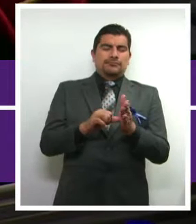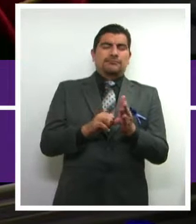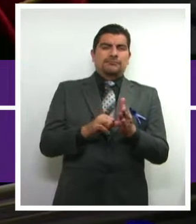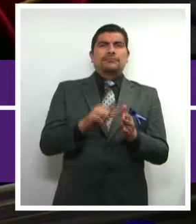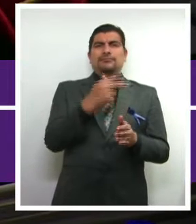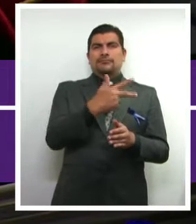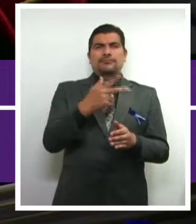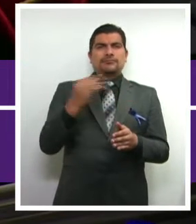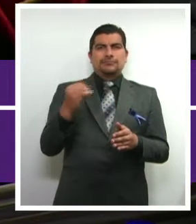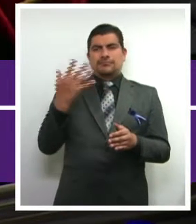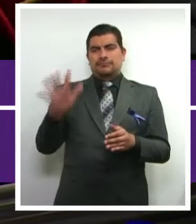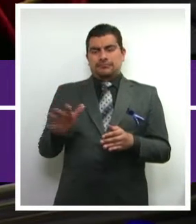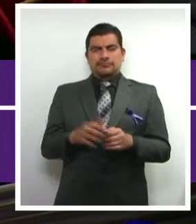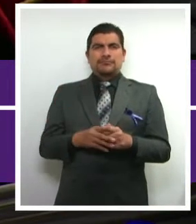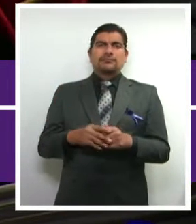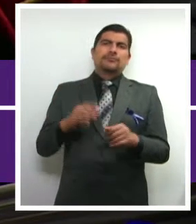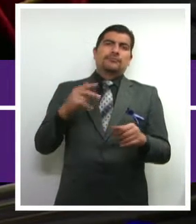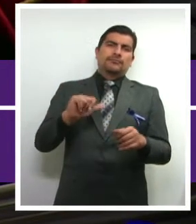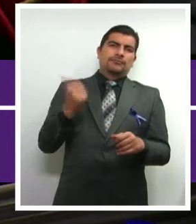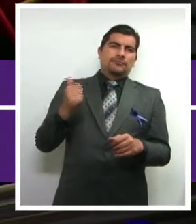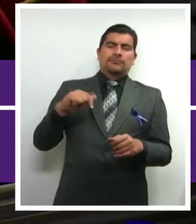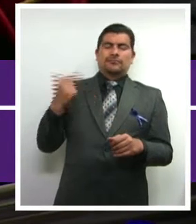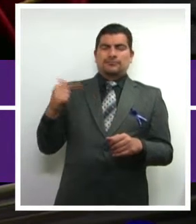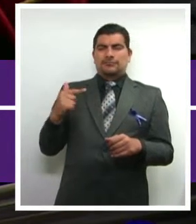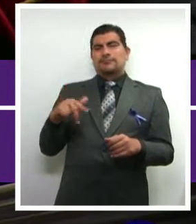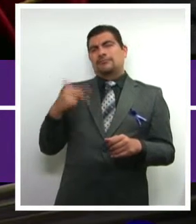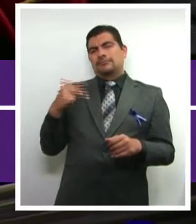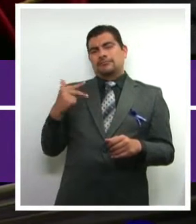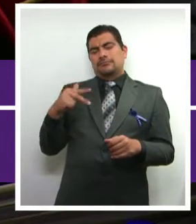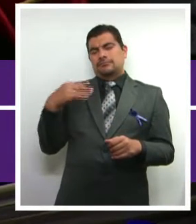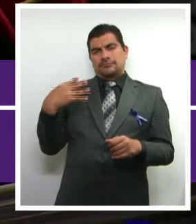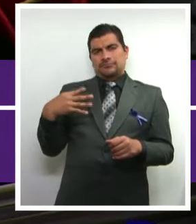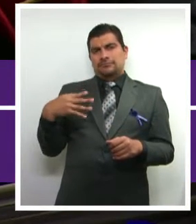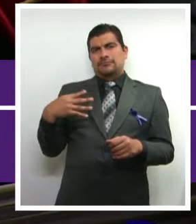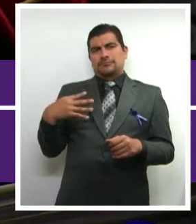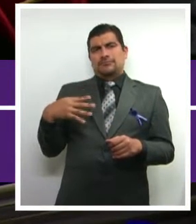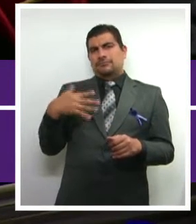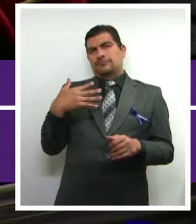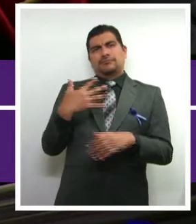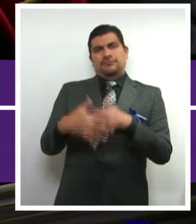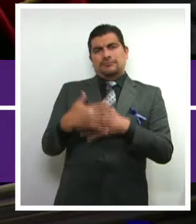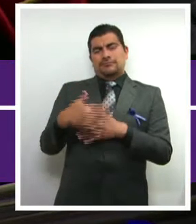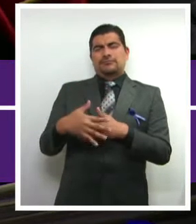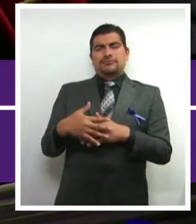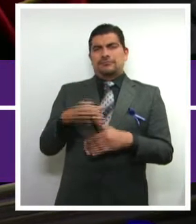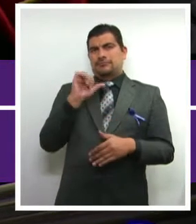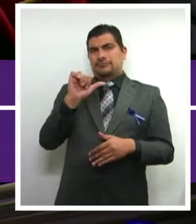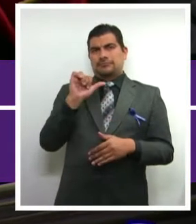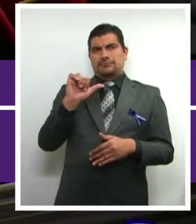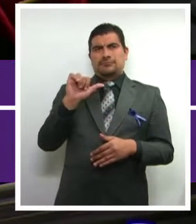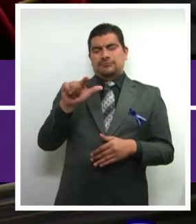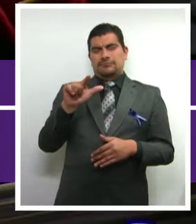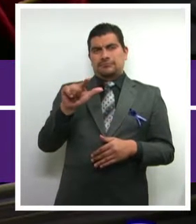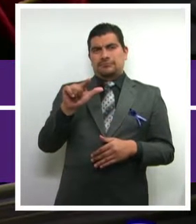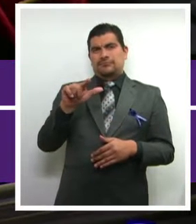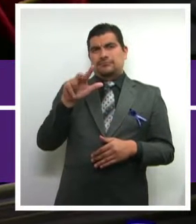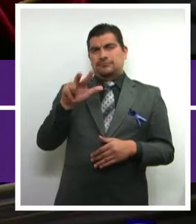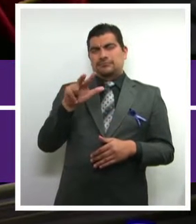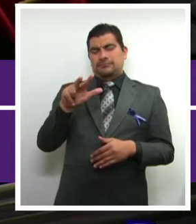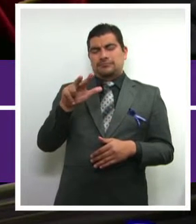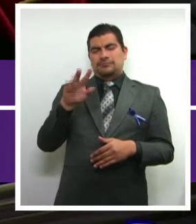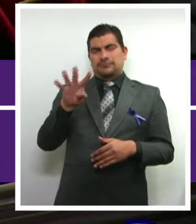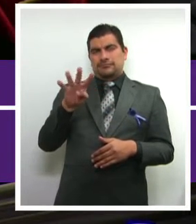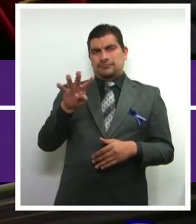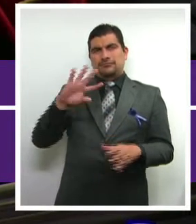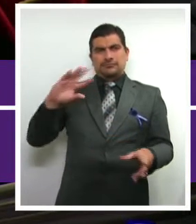9, 10, 11, 12, 13, 14, 15, 16, 17, 18